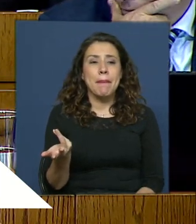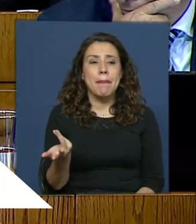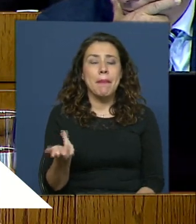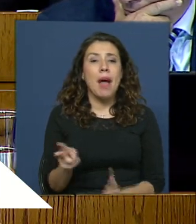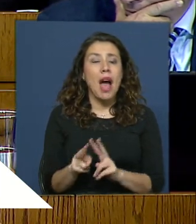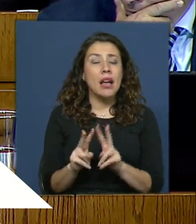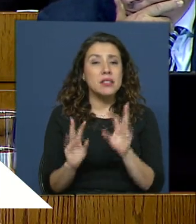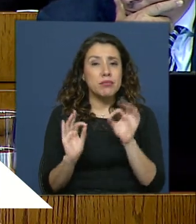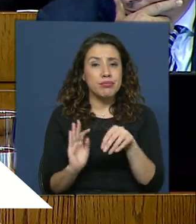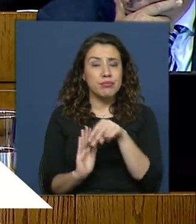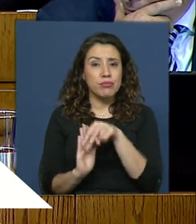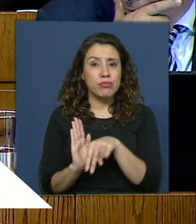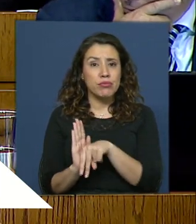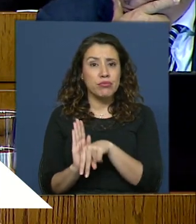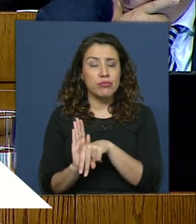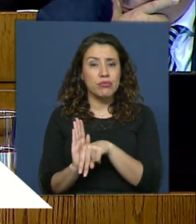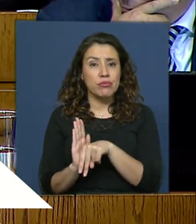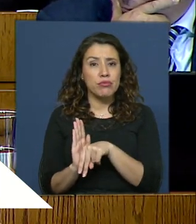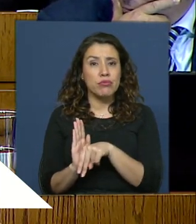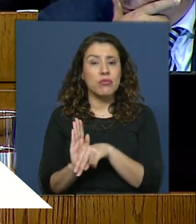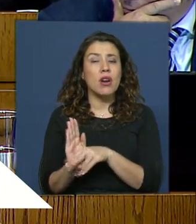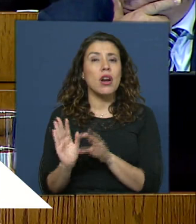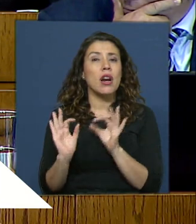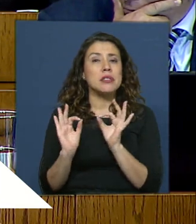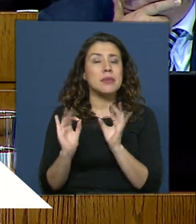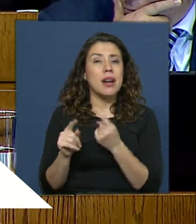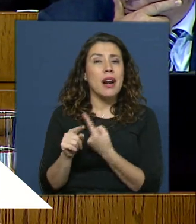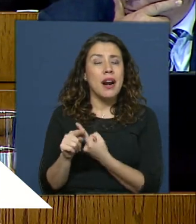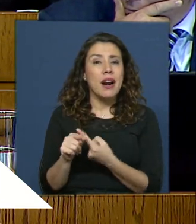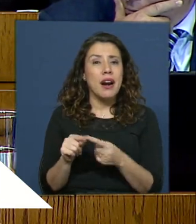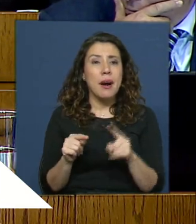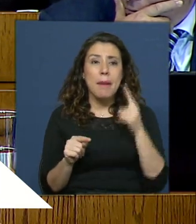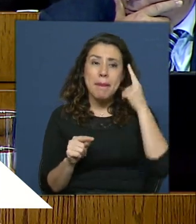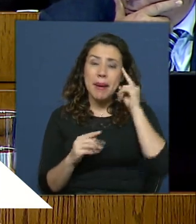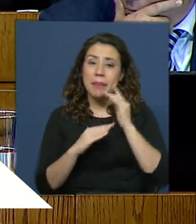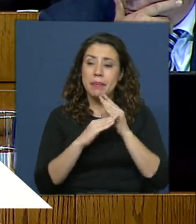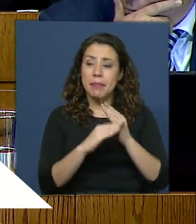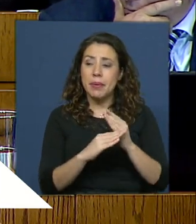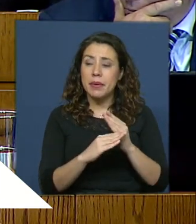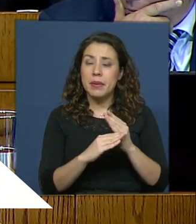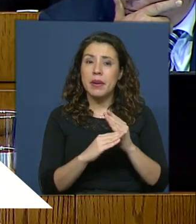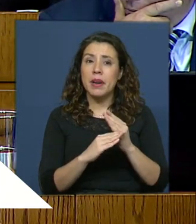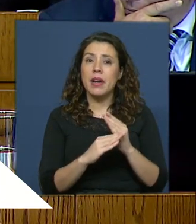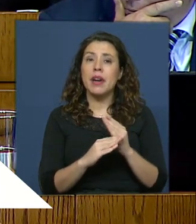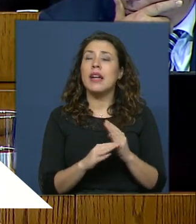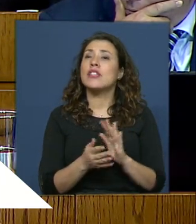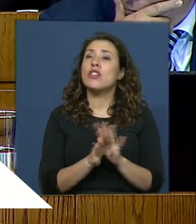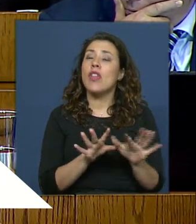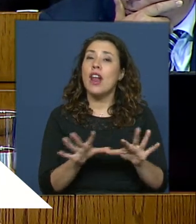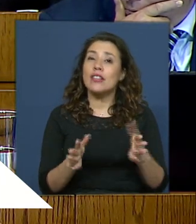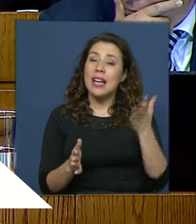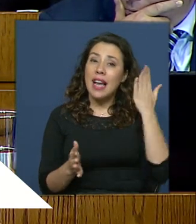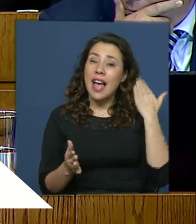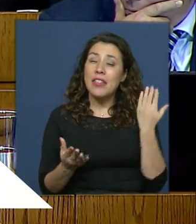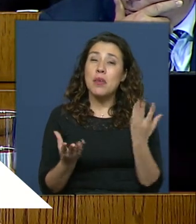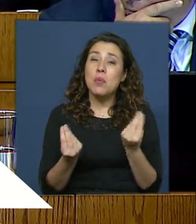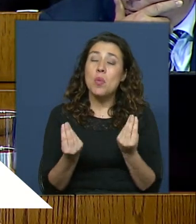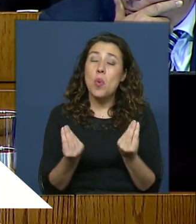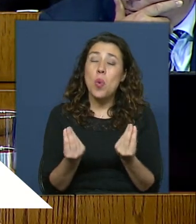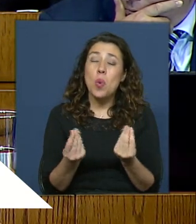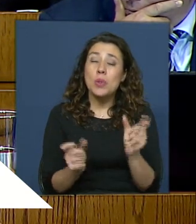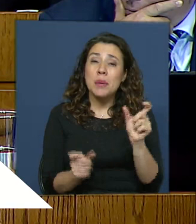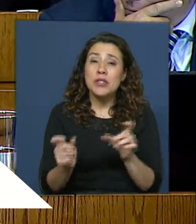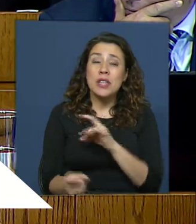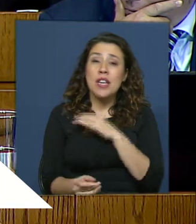establecer una norma de caracteres diferentes para evitar e impedir que los hechos que provocaron la muerte de miles de